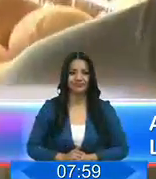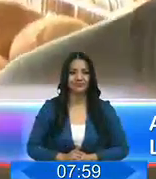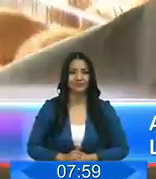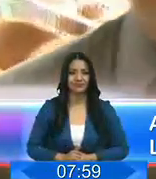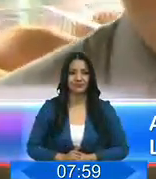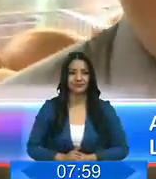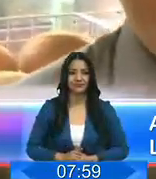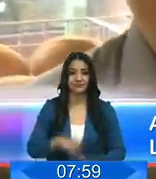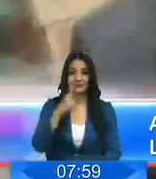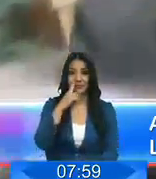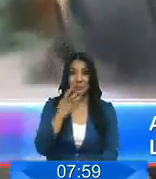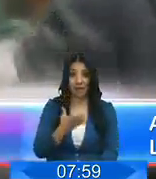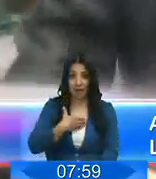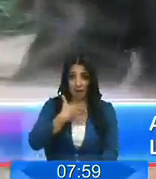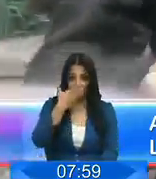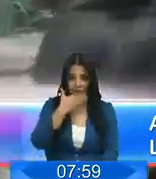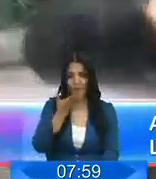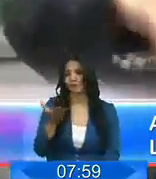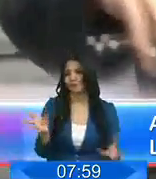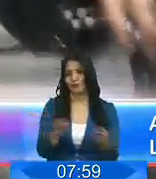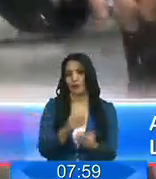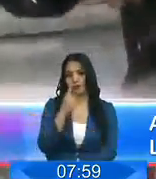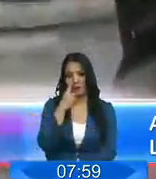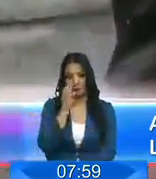¿Quién no ha comido el pan de Ambato?